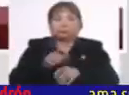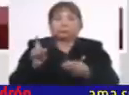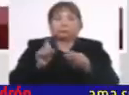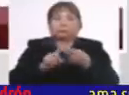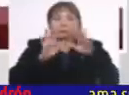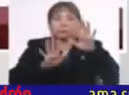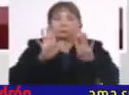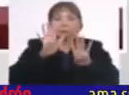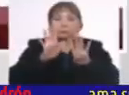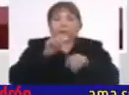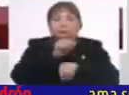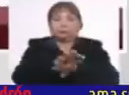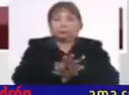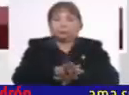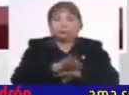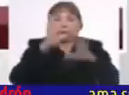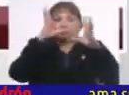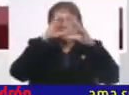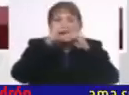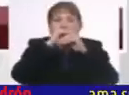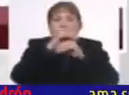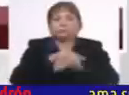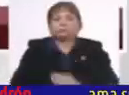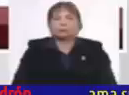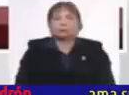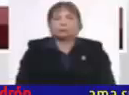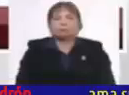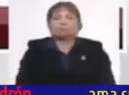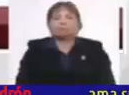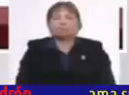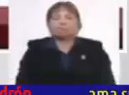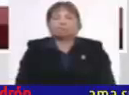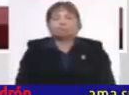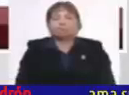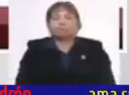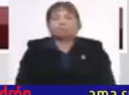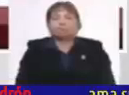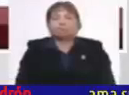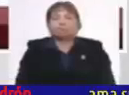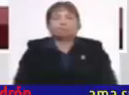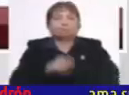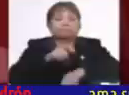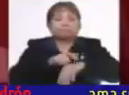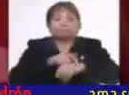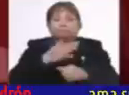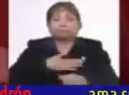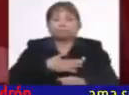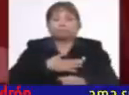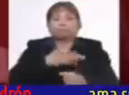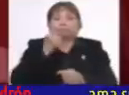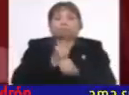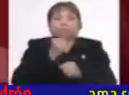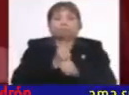19 de julio por la noche y durante la gestión